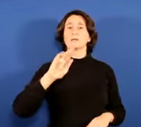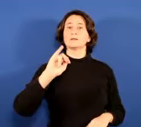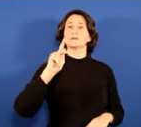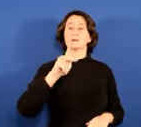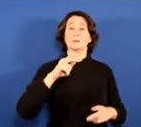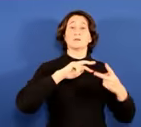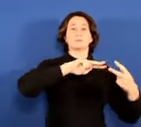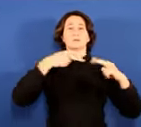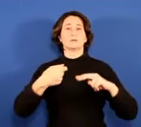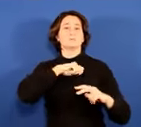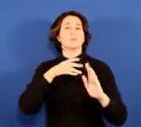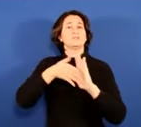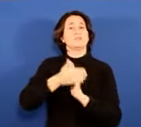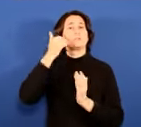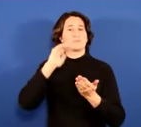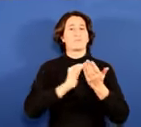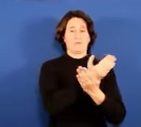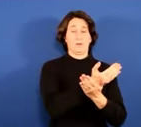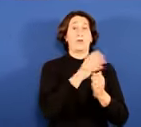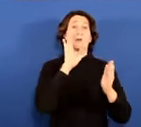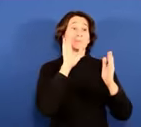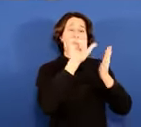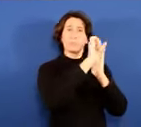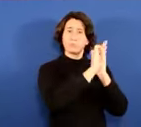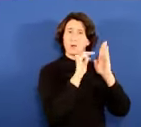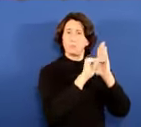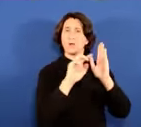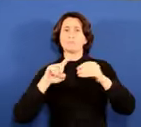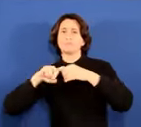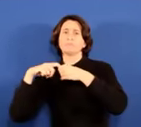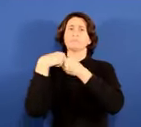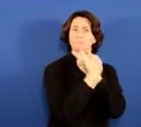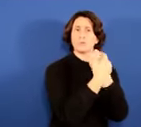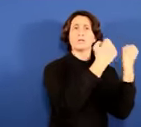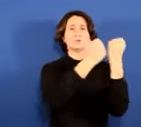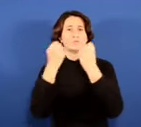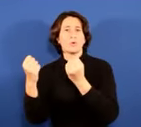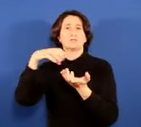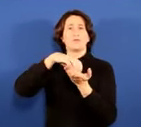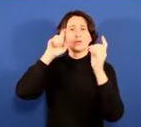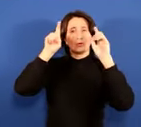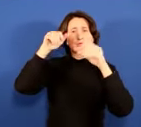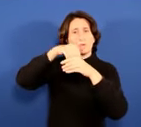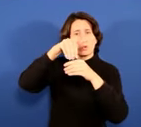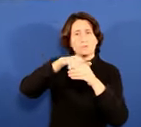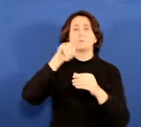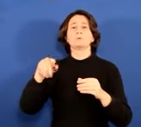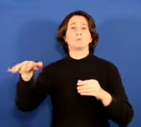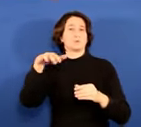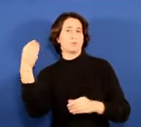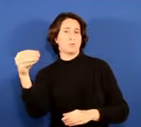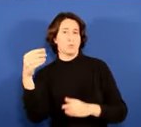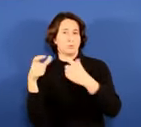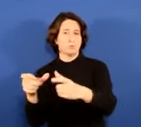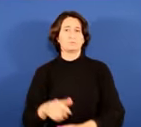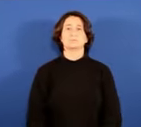educativos y espacios juveniles locales. La iniciativa reúne el consenso de la red Berdin Sarea con 57 municipios adheridos